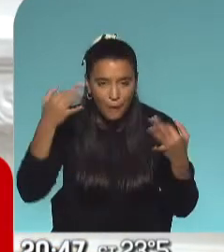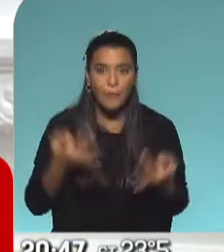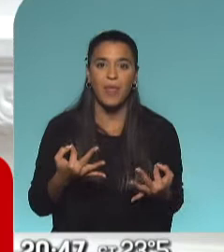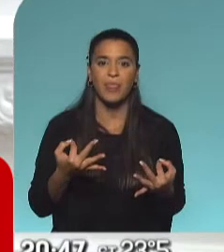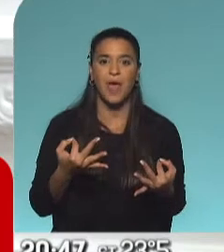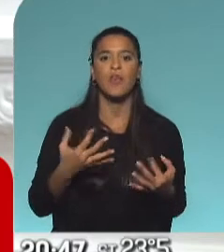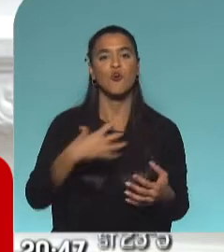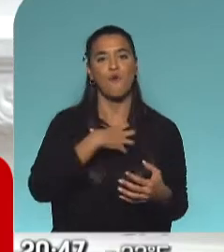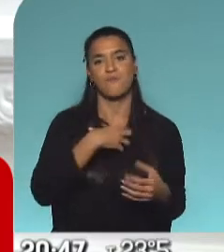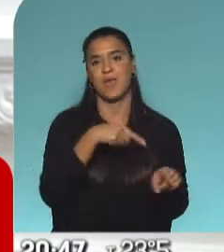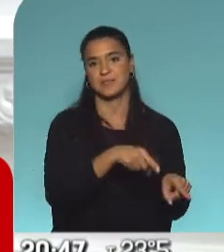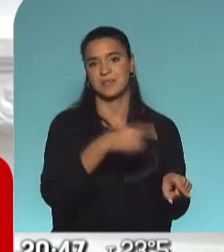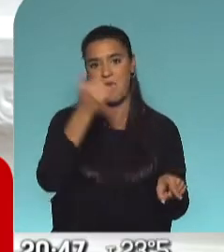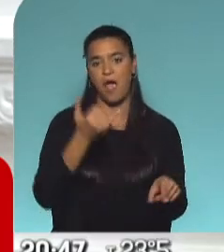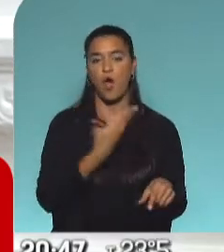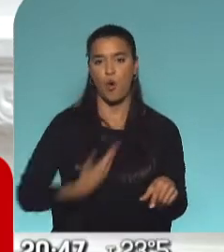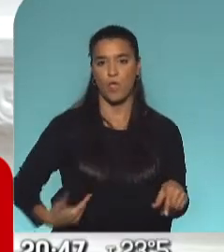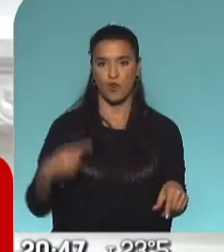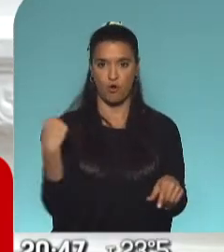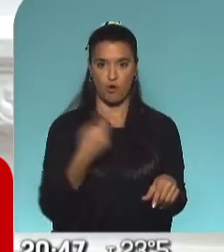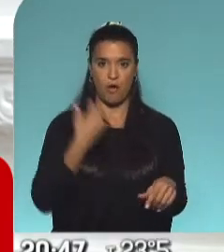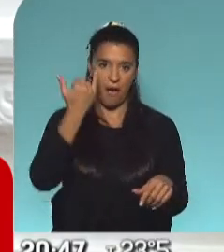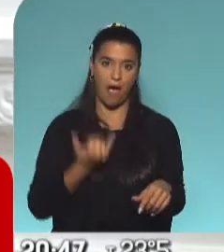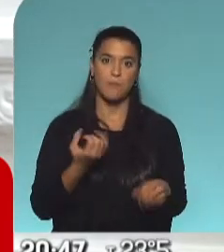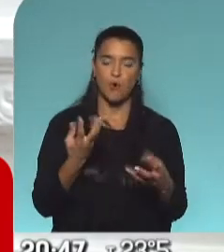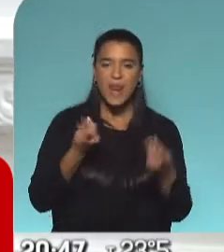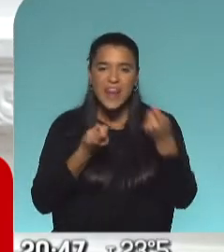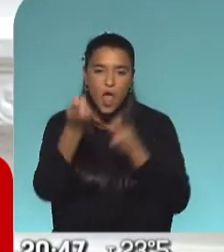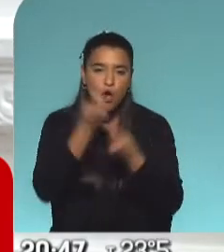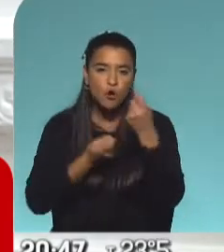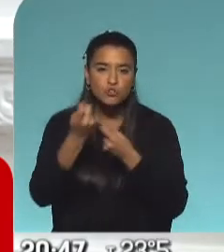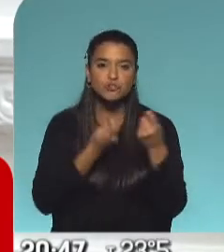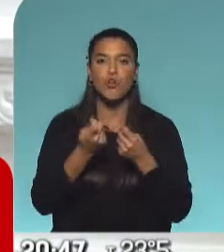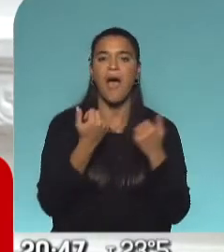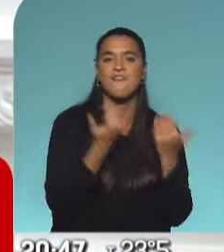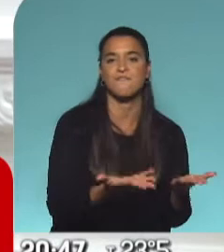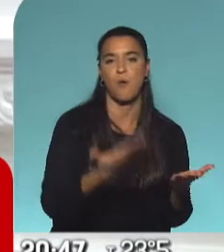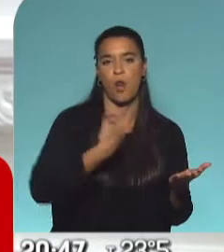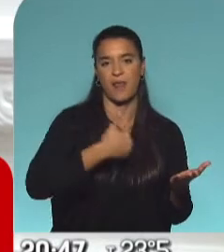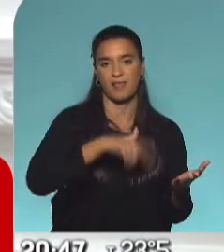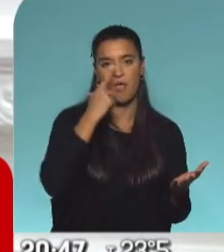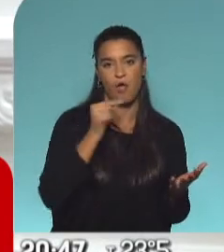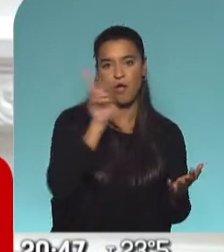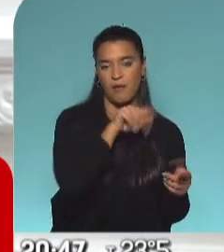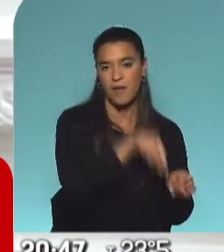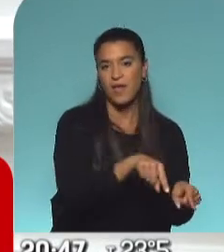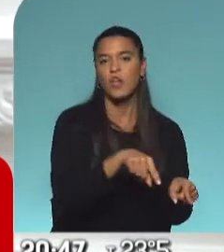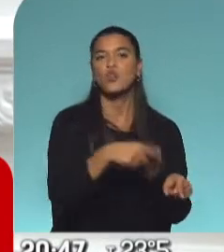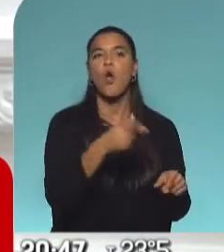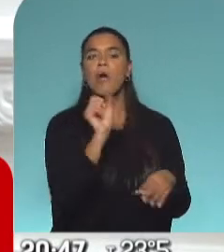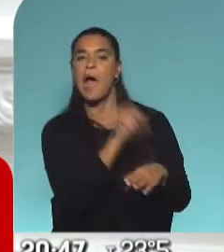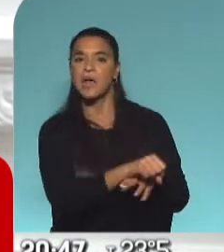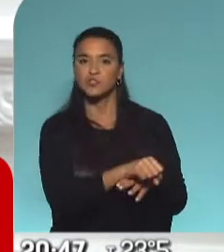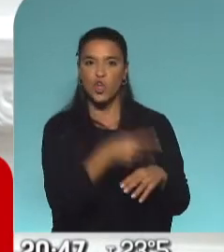de mucha confianza en el gobierno que tenemos, porque negoció de cara a los argentinos, nunca perdió de vista los intereses de los argentinos